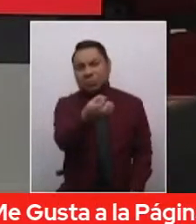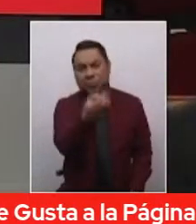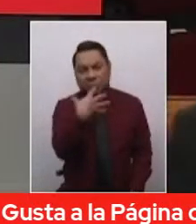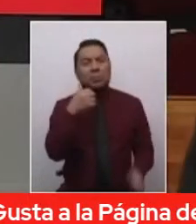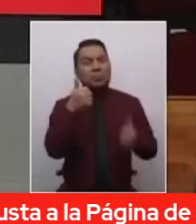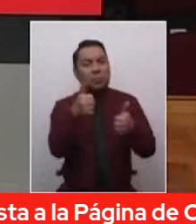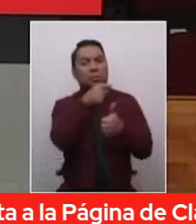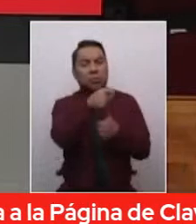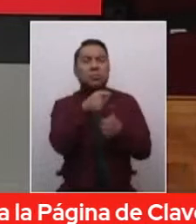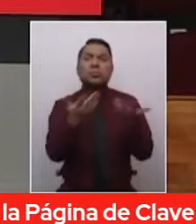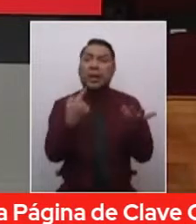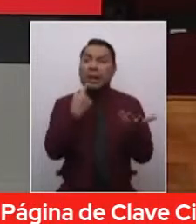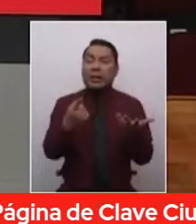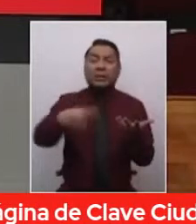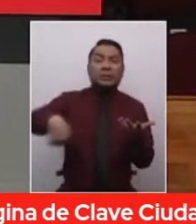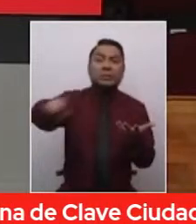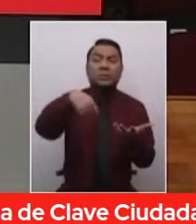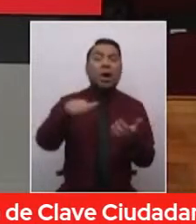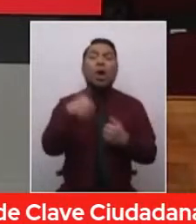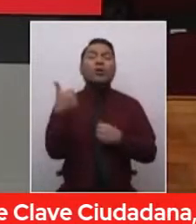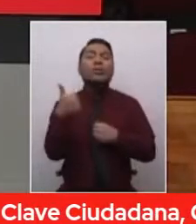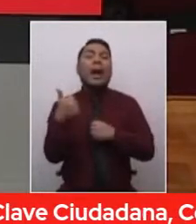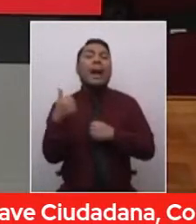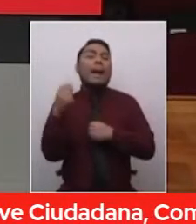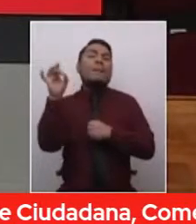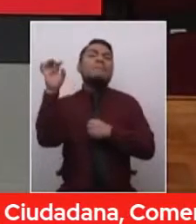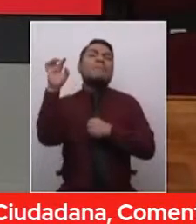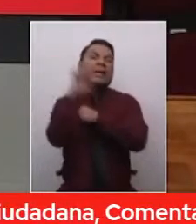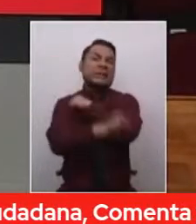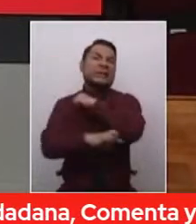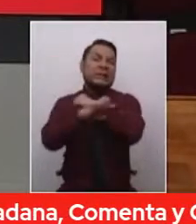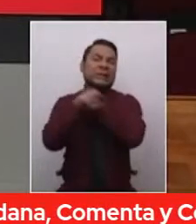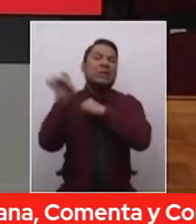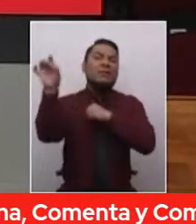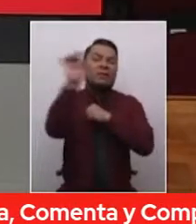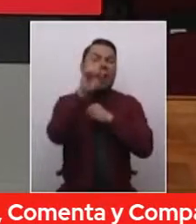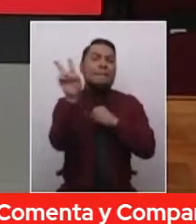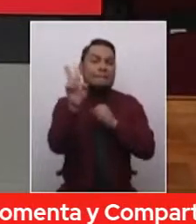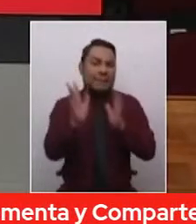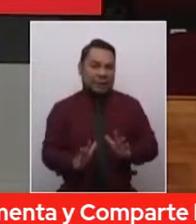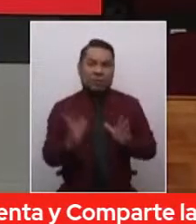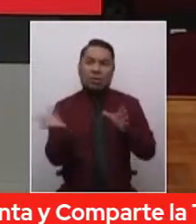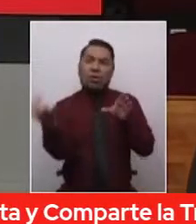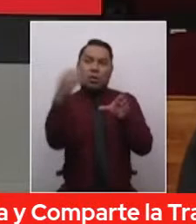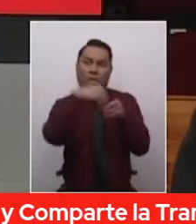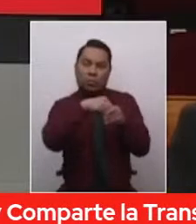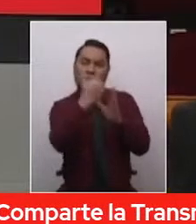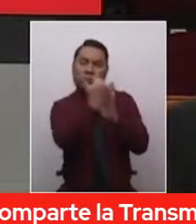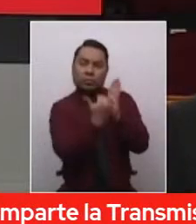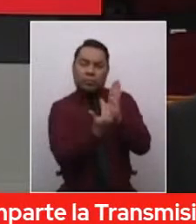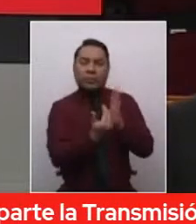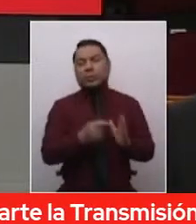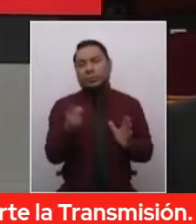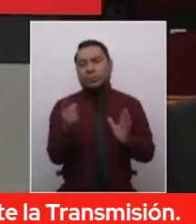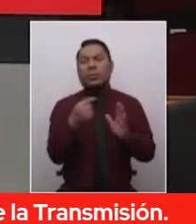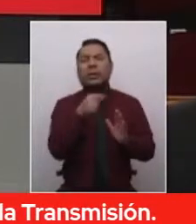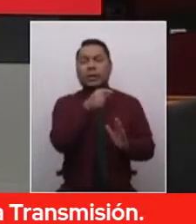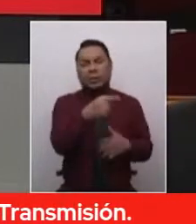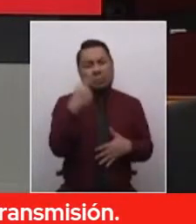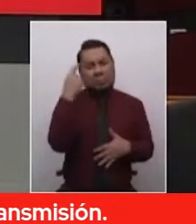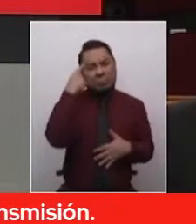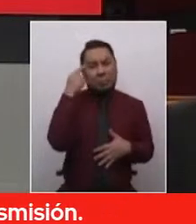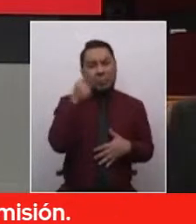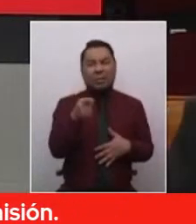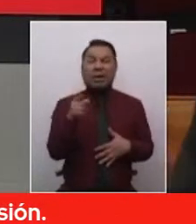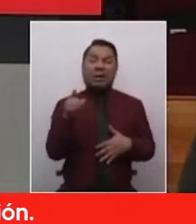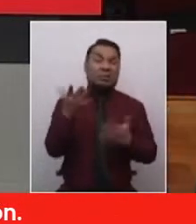de empadronar a los extranjeros, en su mayoría ciudadanos venezolanos. ¿No es esta acaso una medida